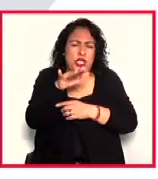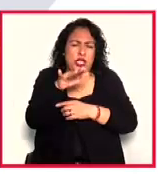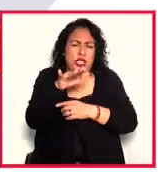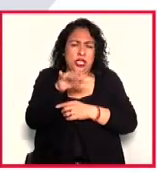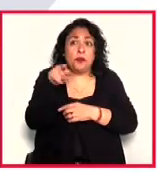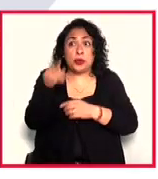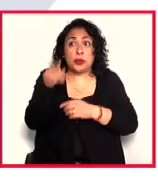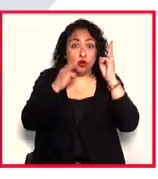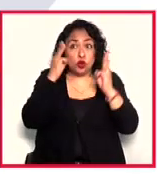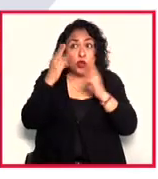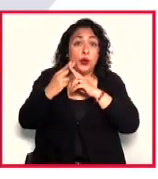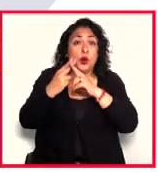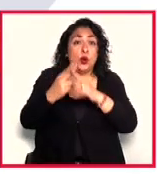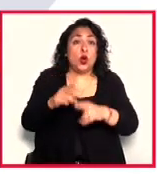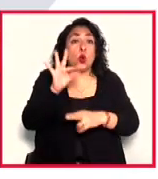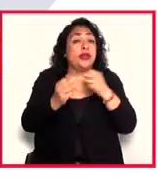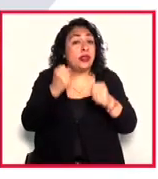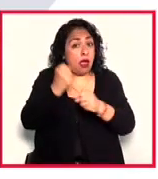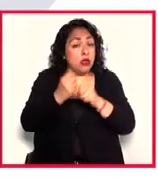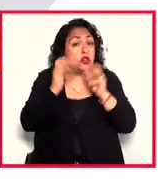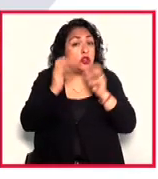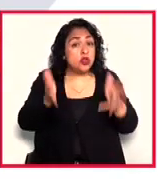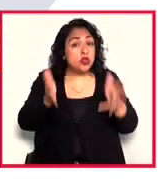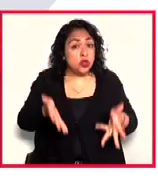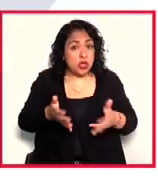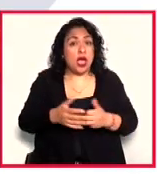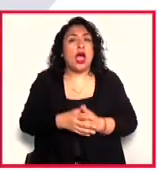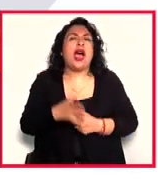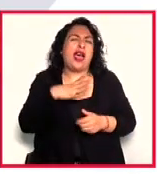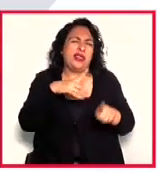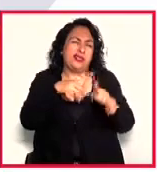40 años de historia con una serie de actividades en línea.